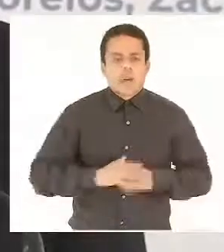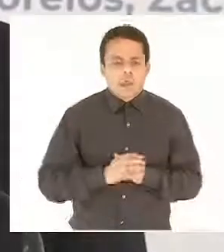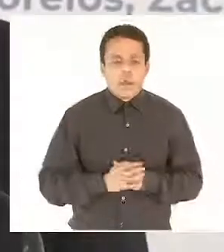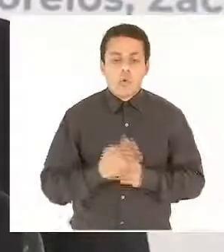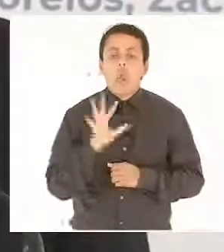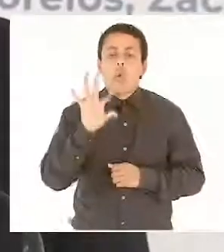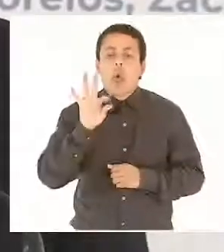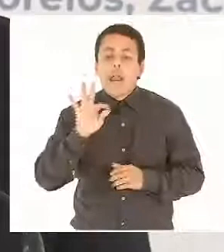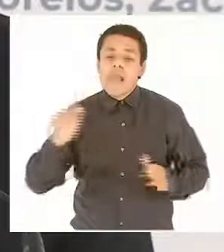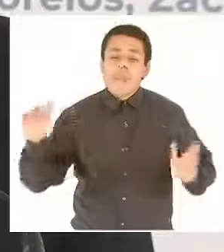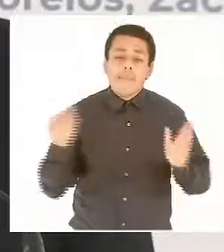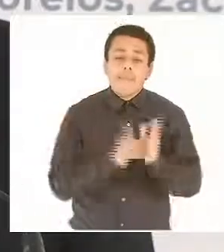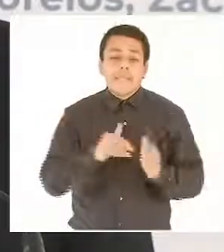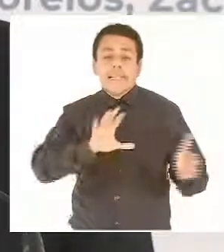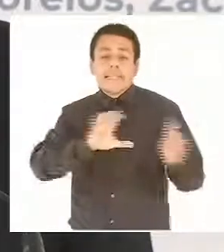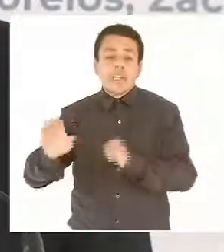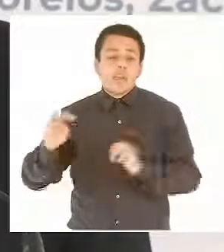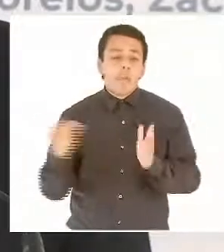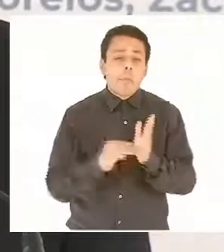40.600 millones de dólares.